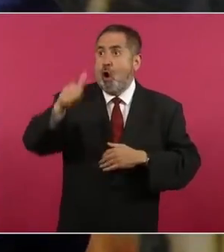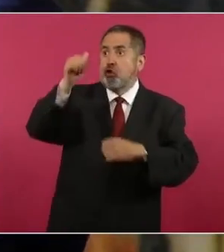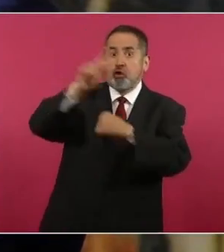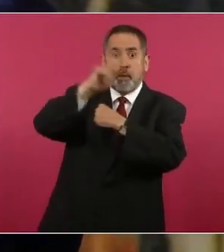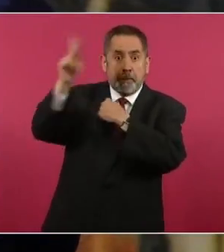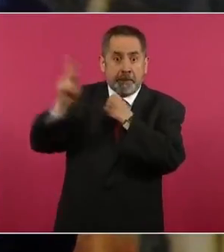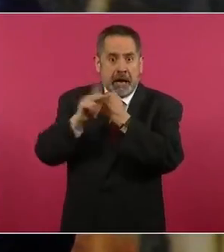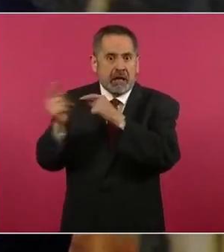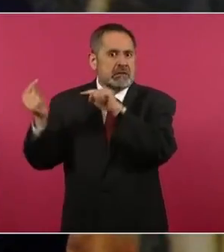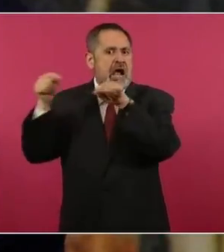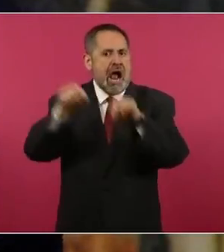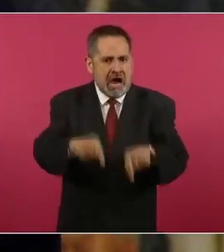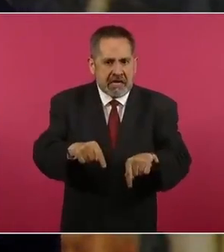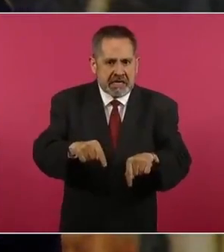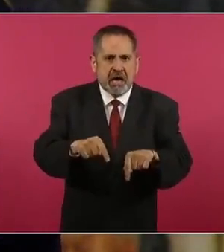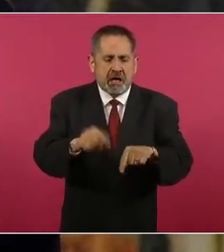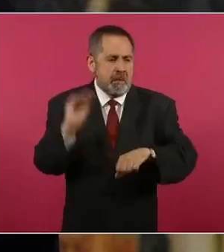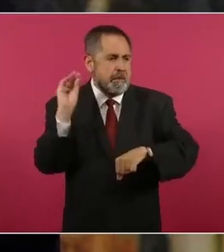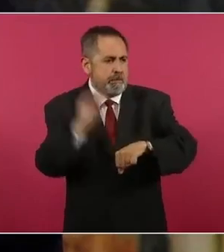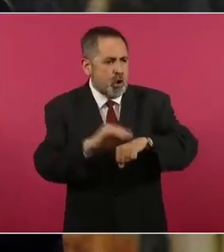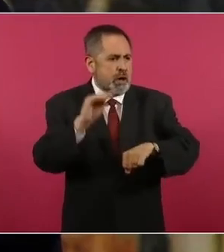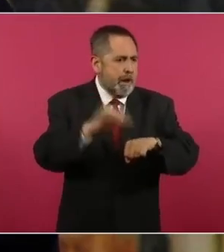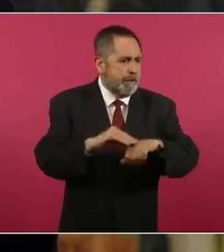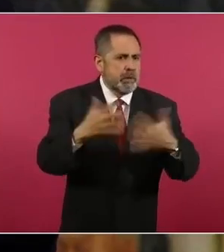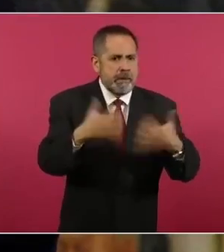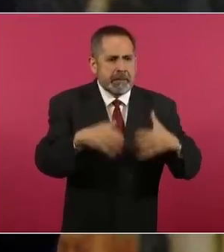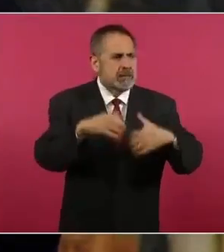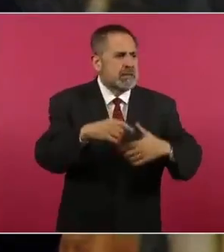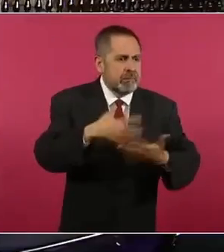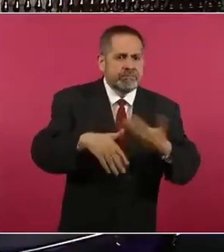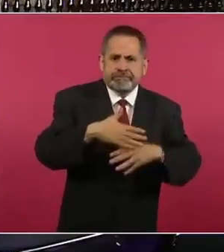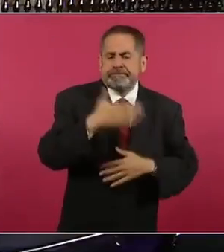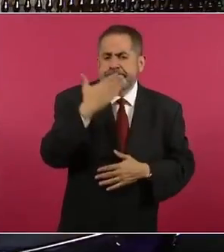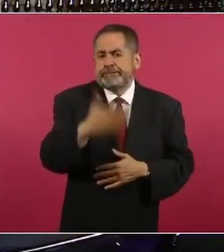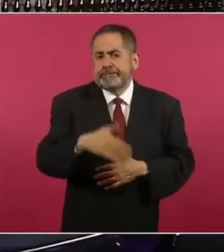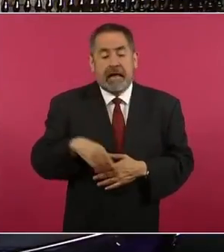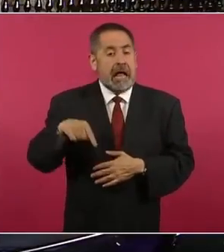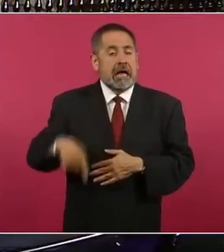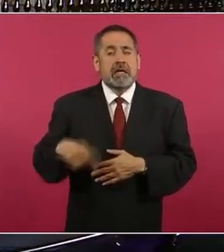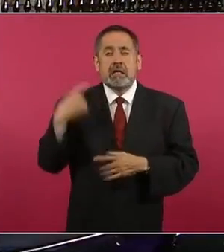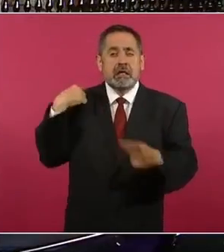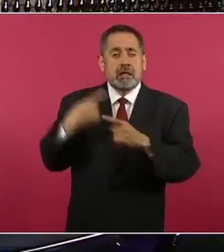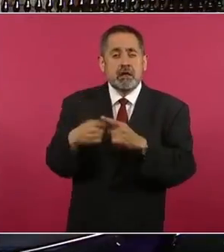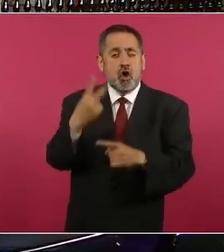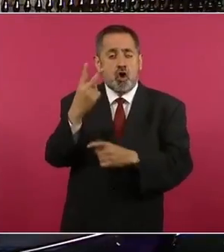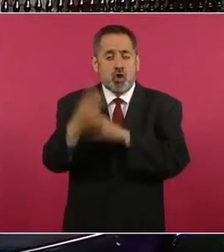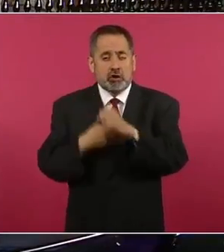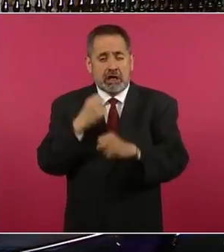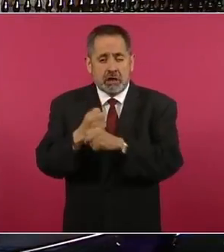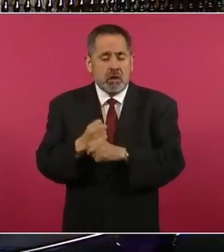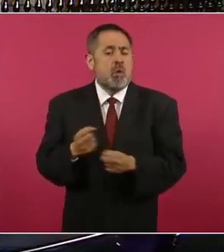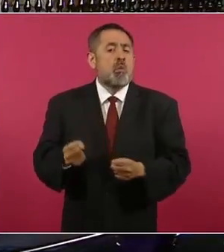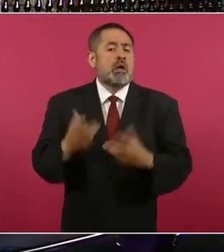extranjera y durante nuestro gobierno, en 2 años, se han logrado